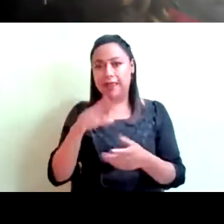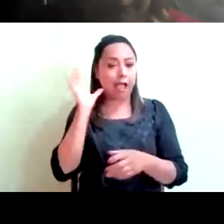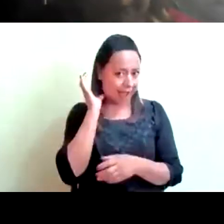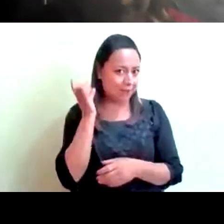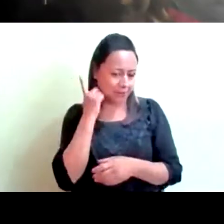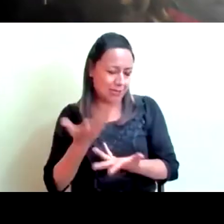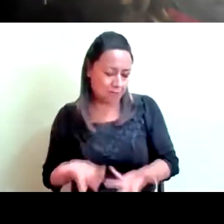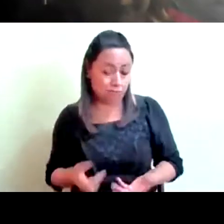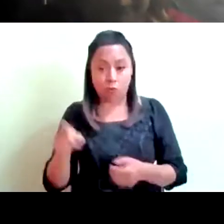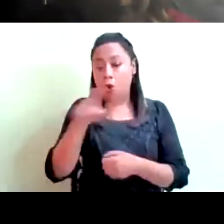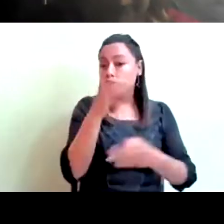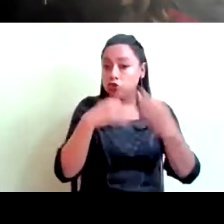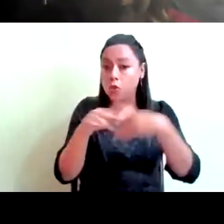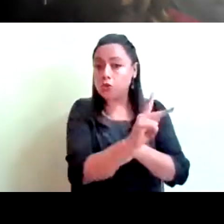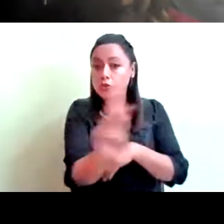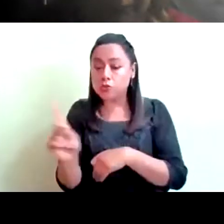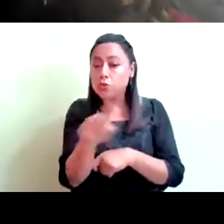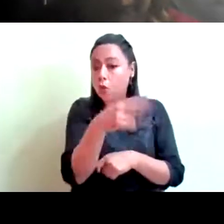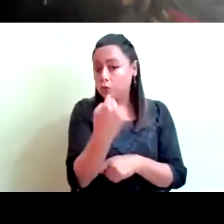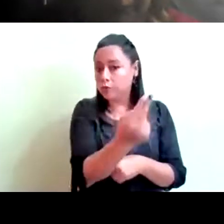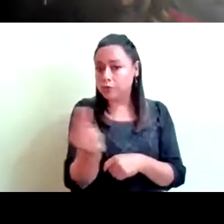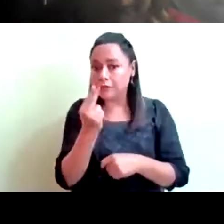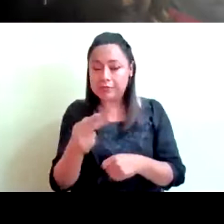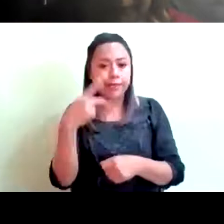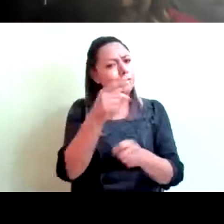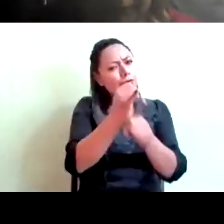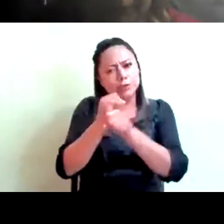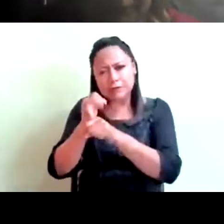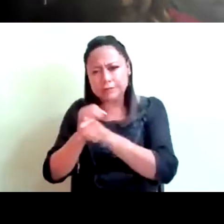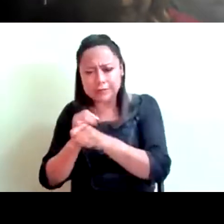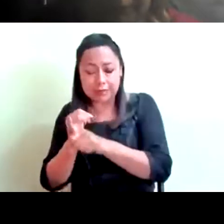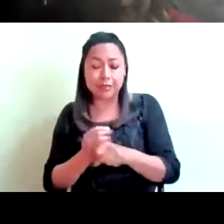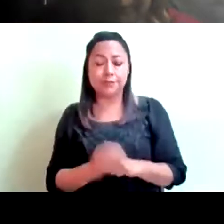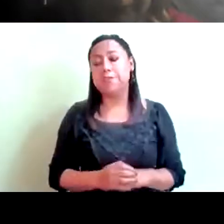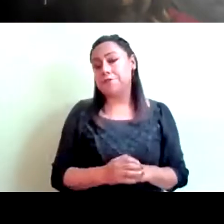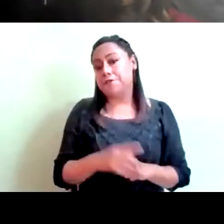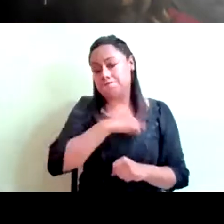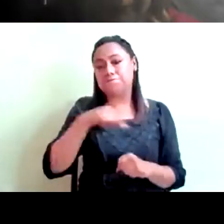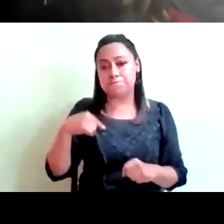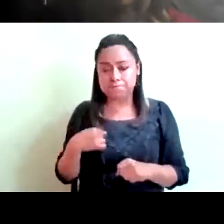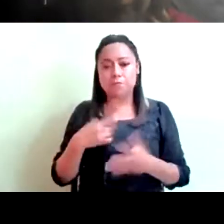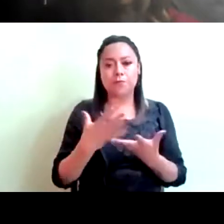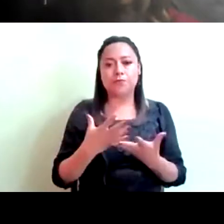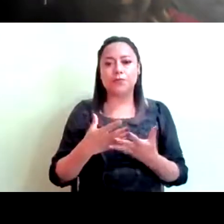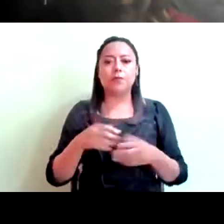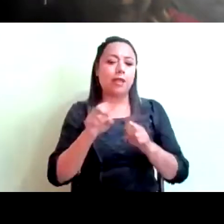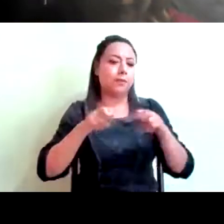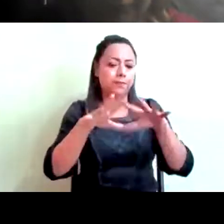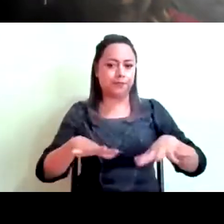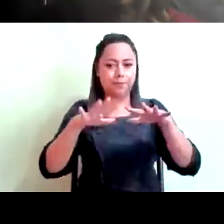por supuesto que hay muchas cosas aquí que quisiera mencionar que me encantaron y me llamaron mucho la